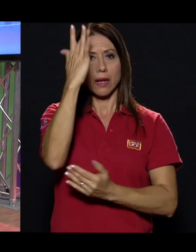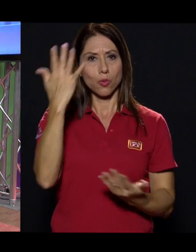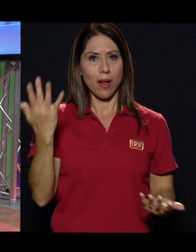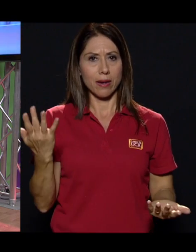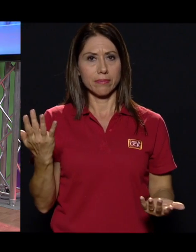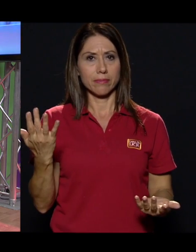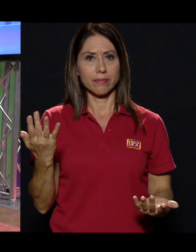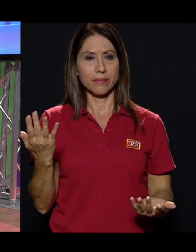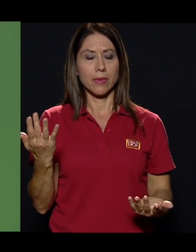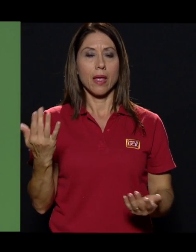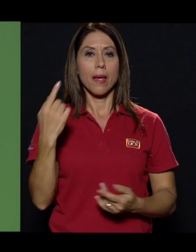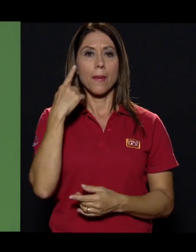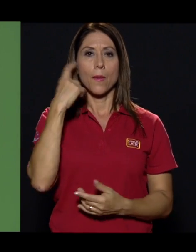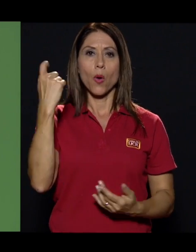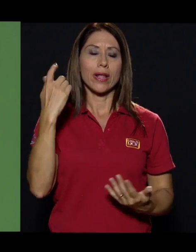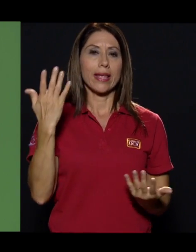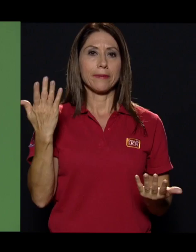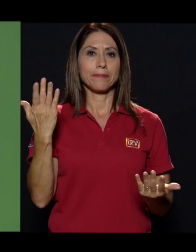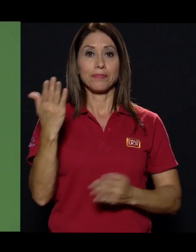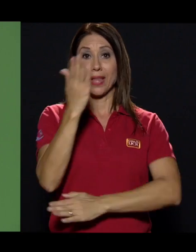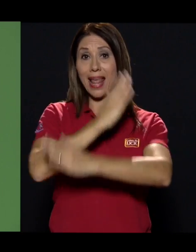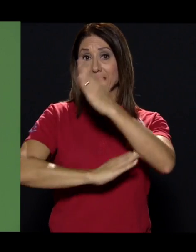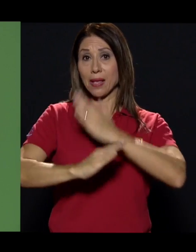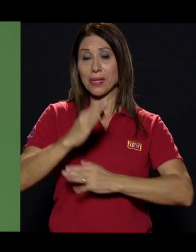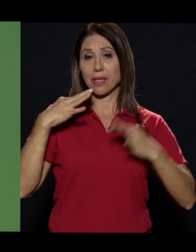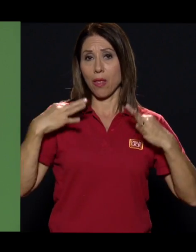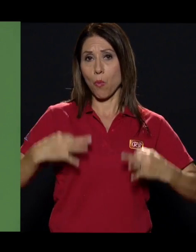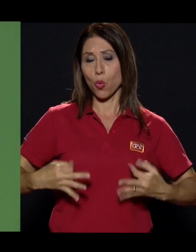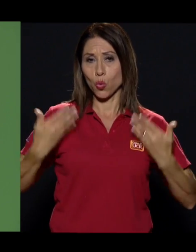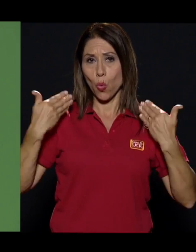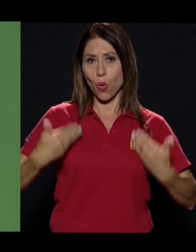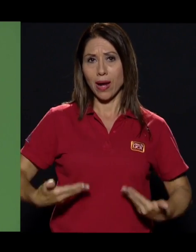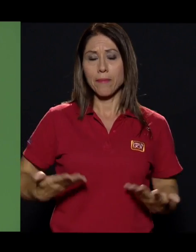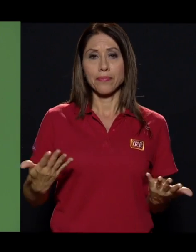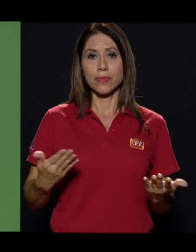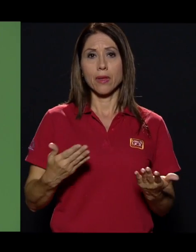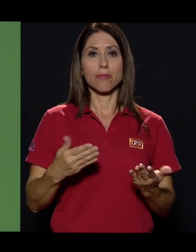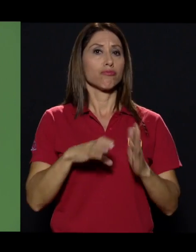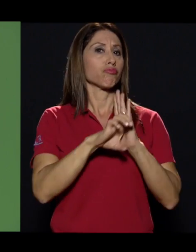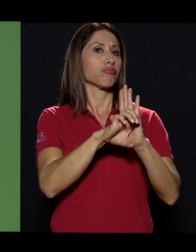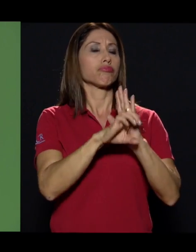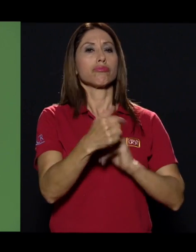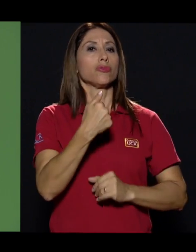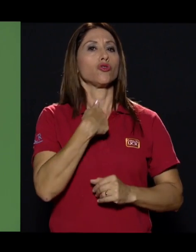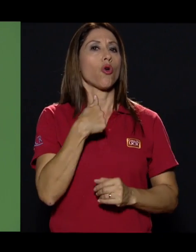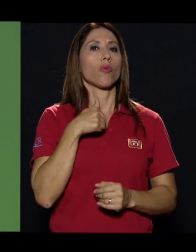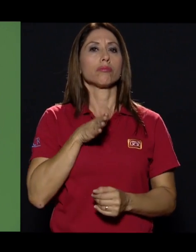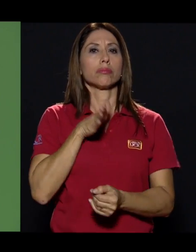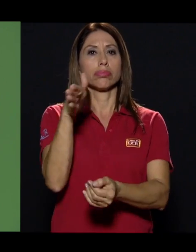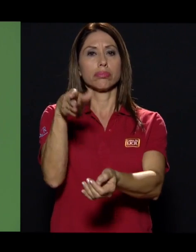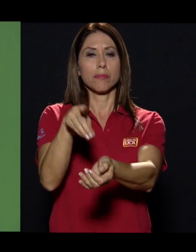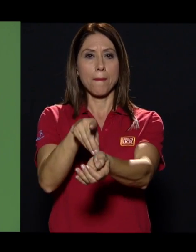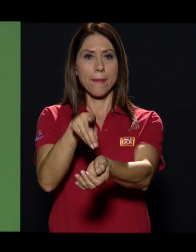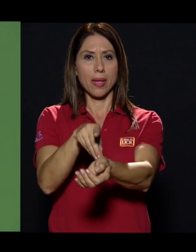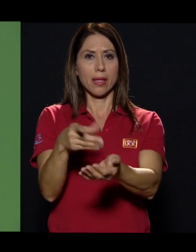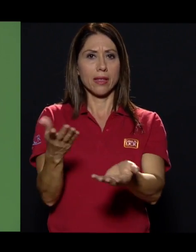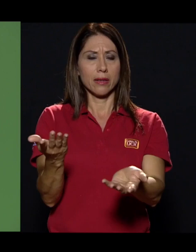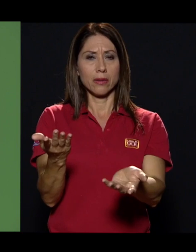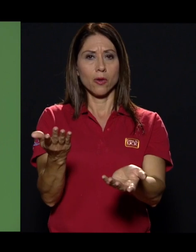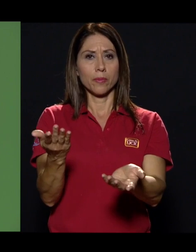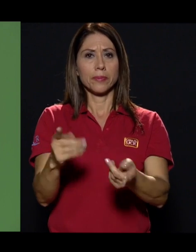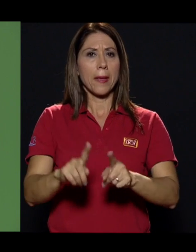discapacidad intelectual, ¿verdad?, porque la discapacidad motora, yo voy al